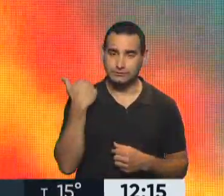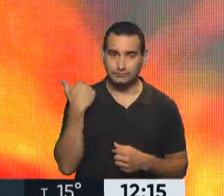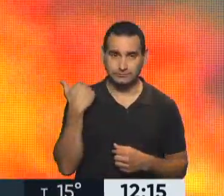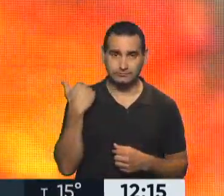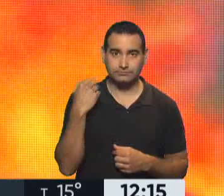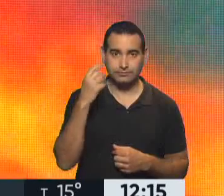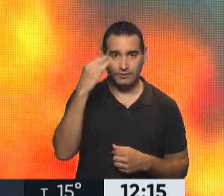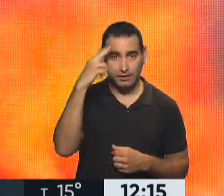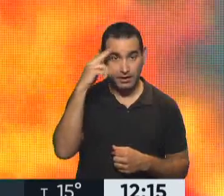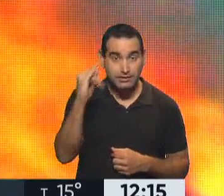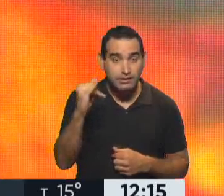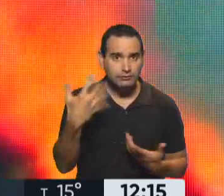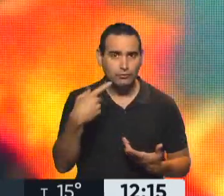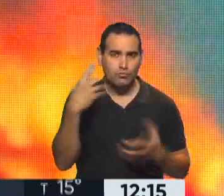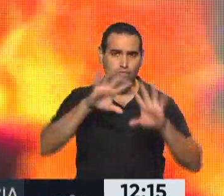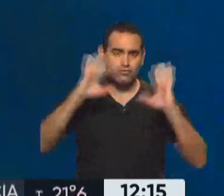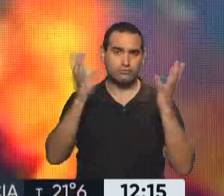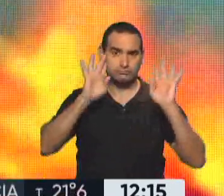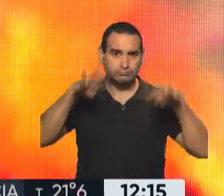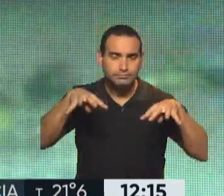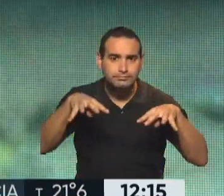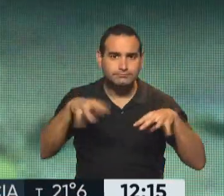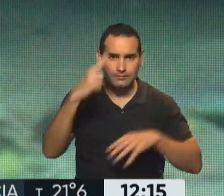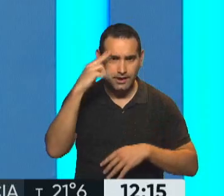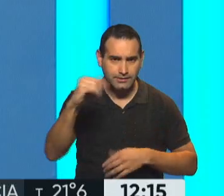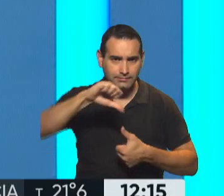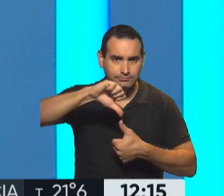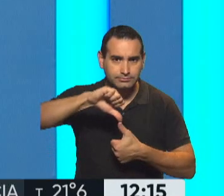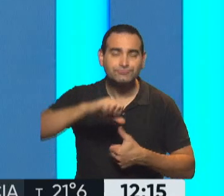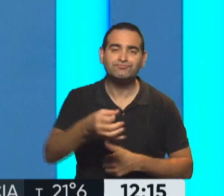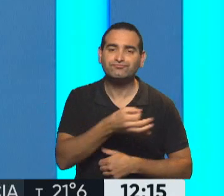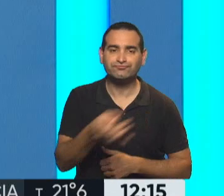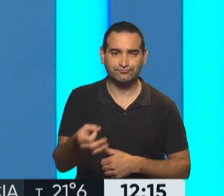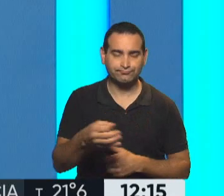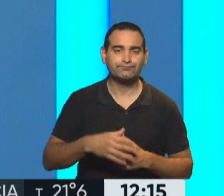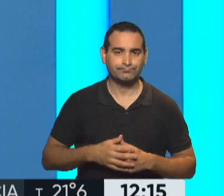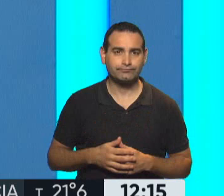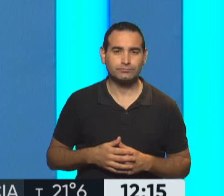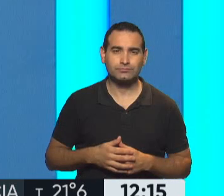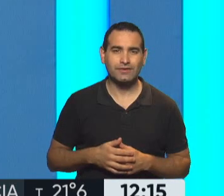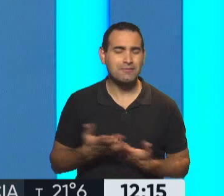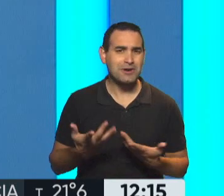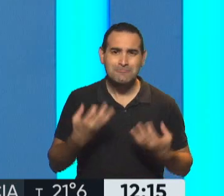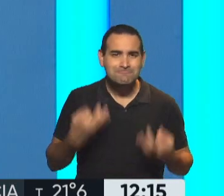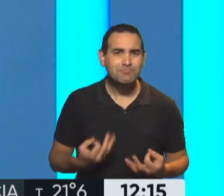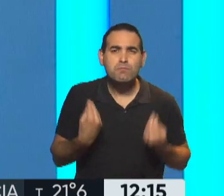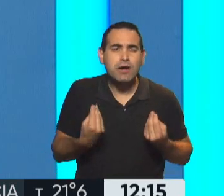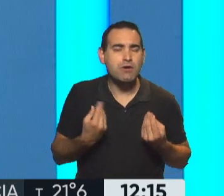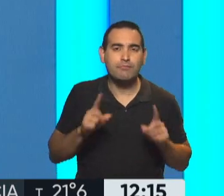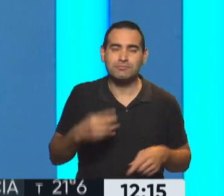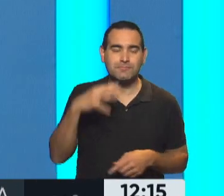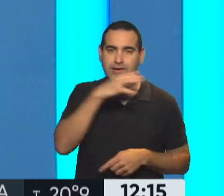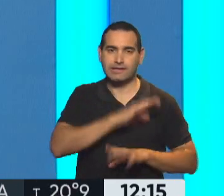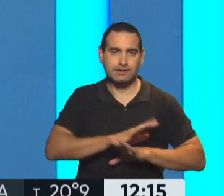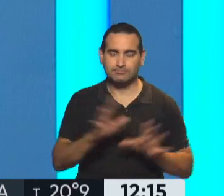haití y el mundo está mirando a esas olas justamente de centroamérica mirando esa zona y con pocas explicaciones de lo claro que pero no